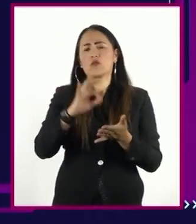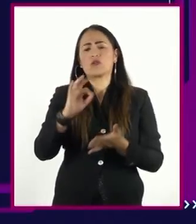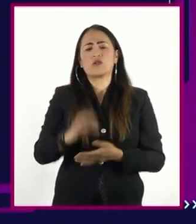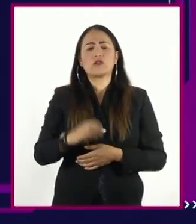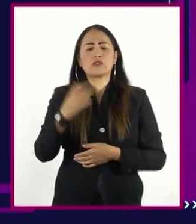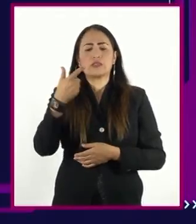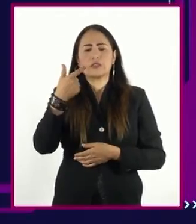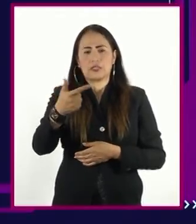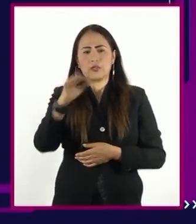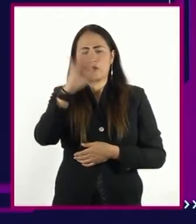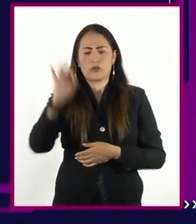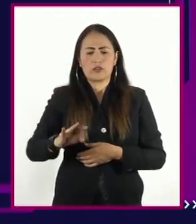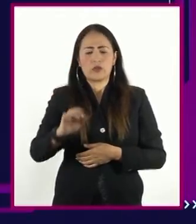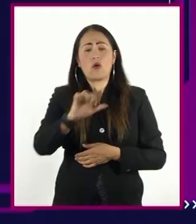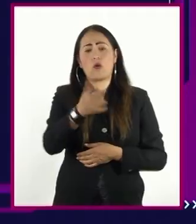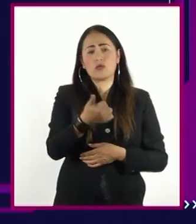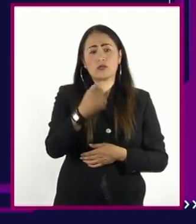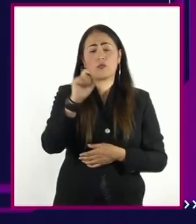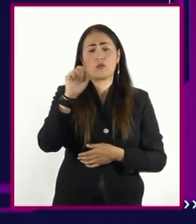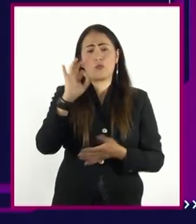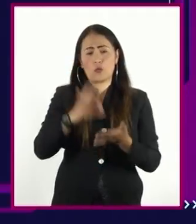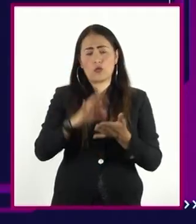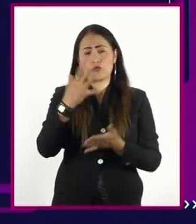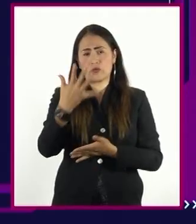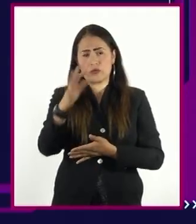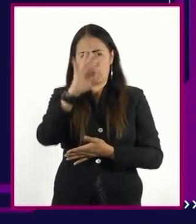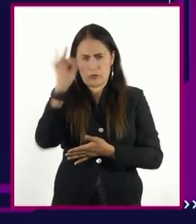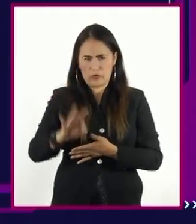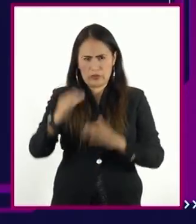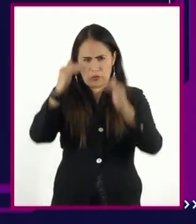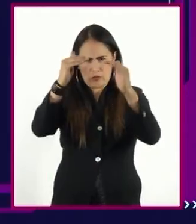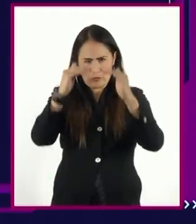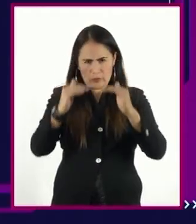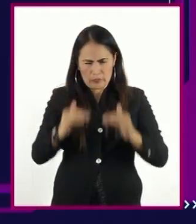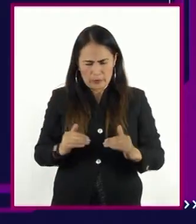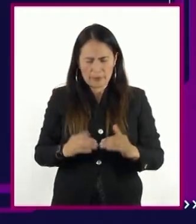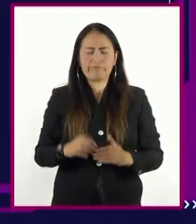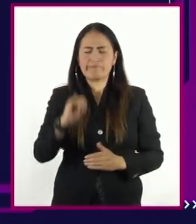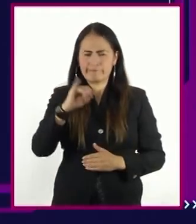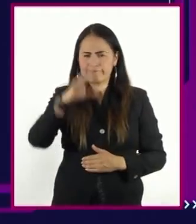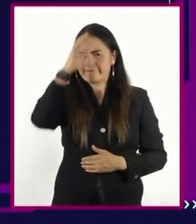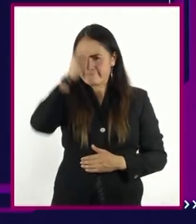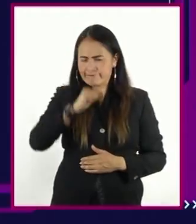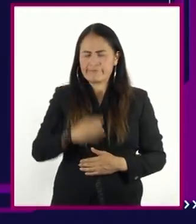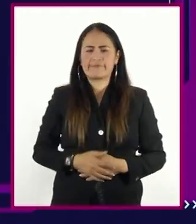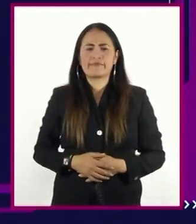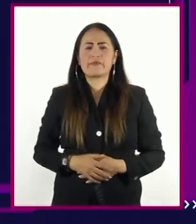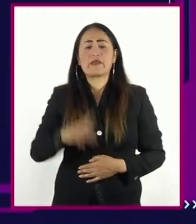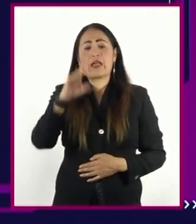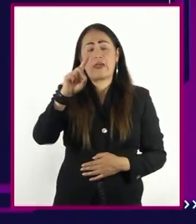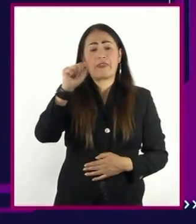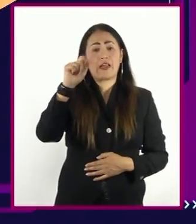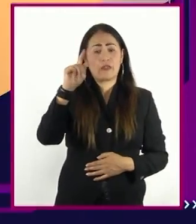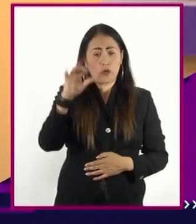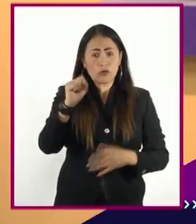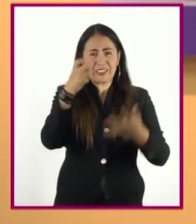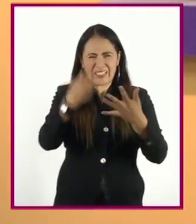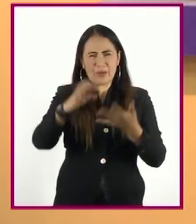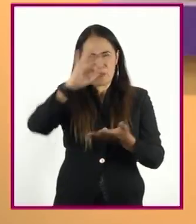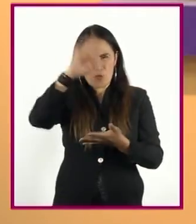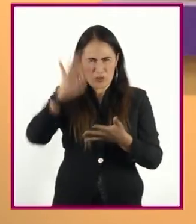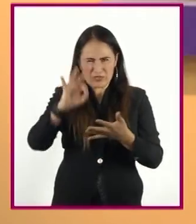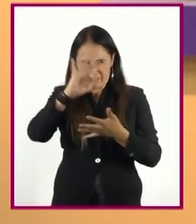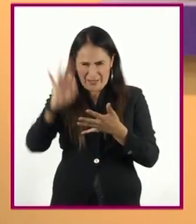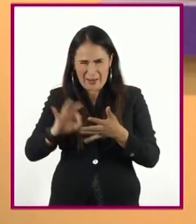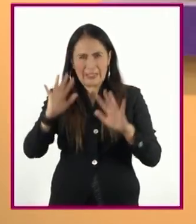20.7% y 11.5% respectivamente. Perfecto, Daniel. Con los datos dados como porcentajes